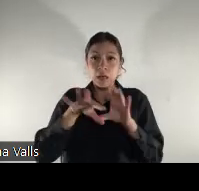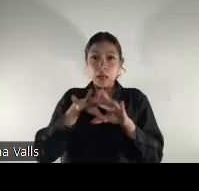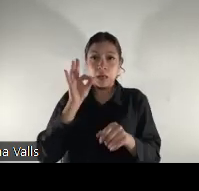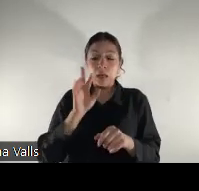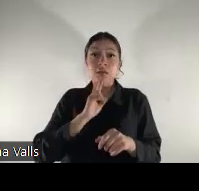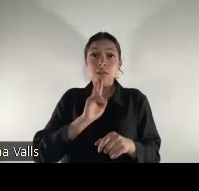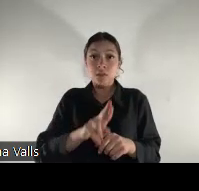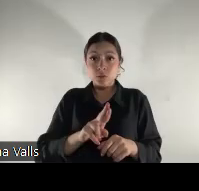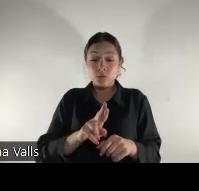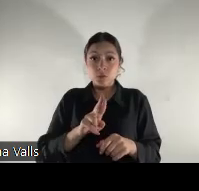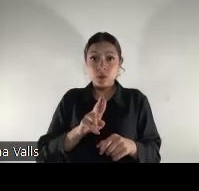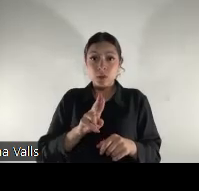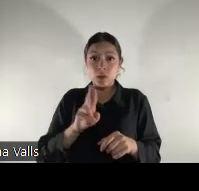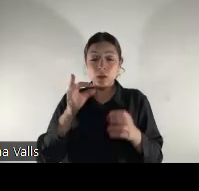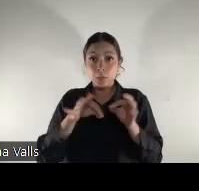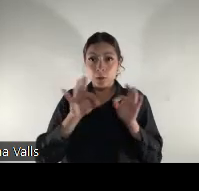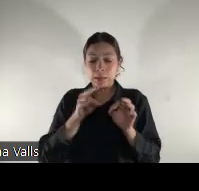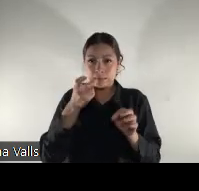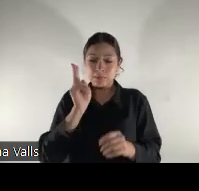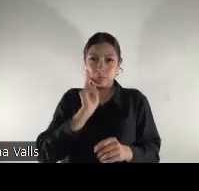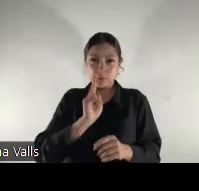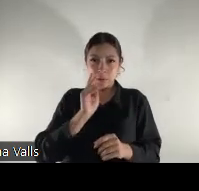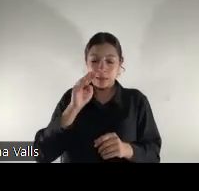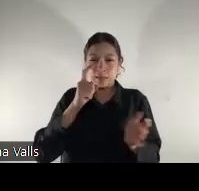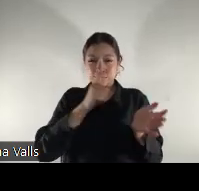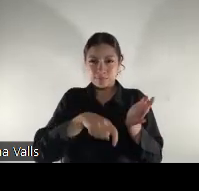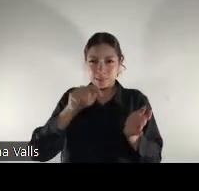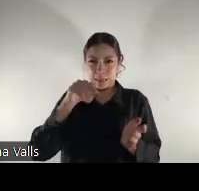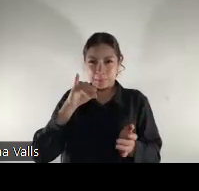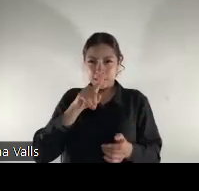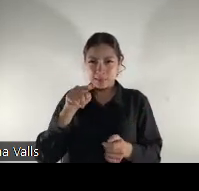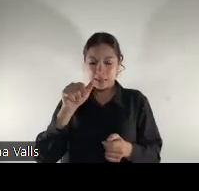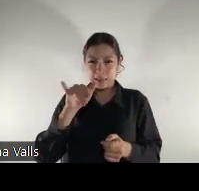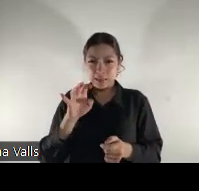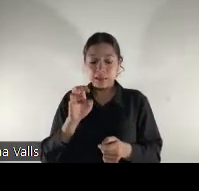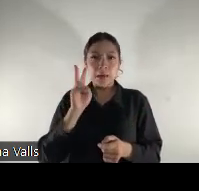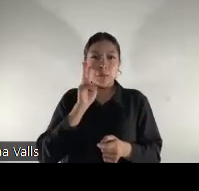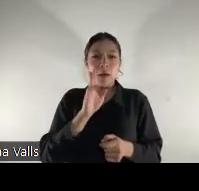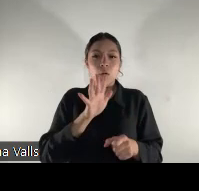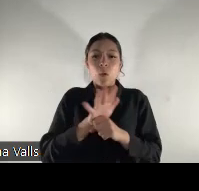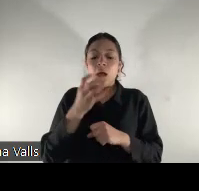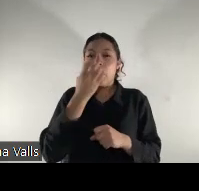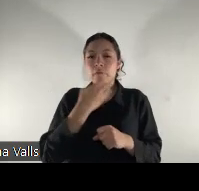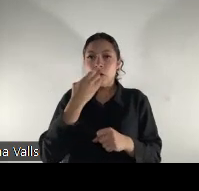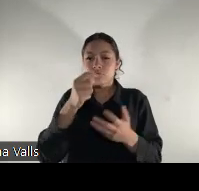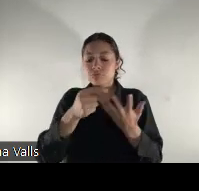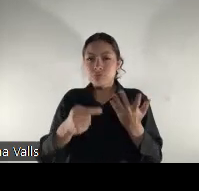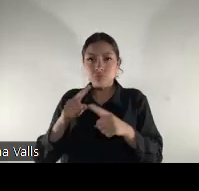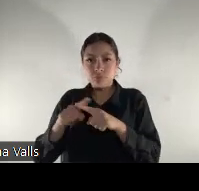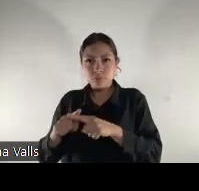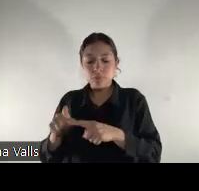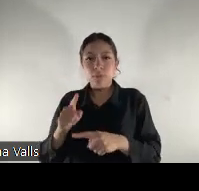significativo en estas pruebas tamizaje, vamos a referir a una evaluación multidisciplinaria